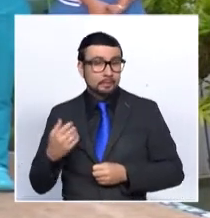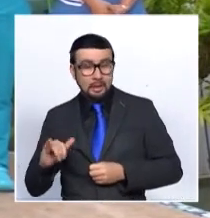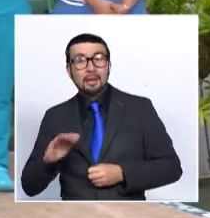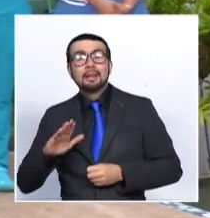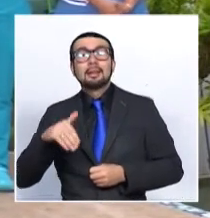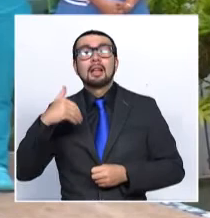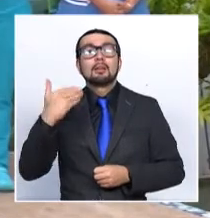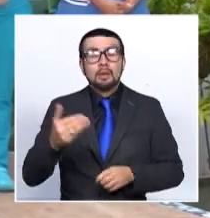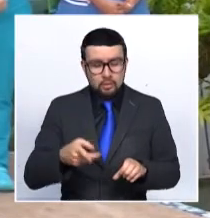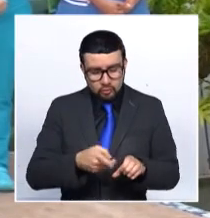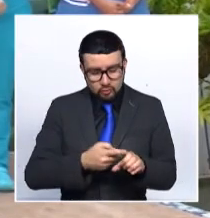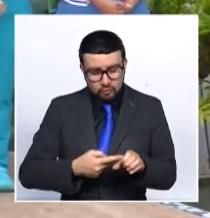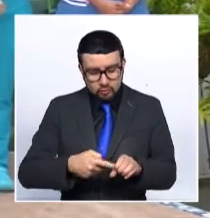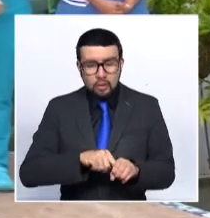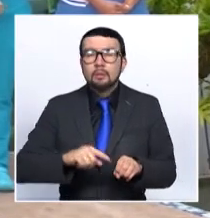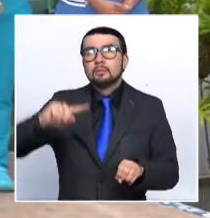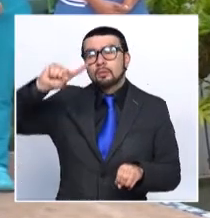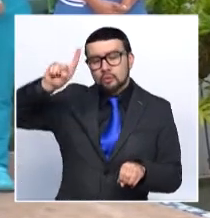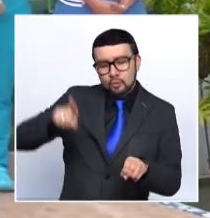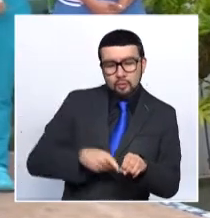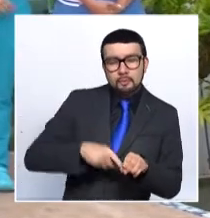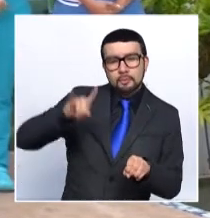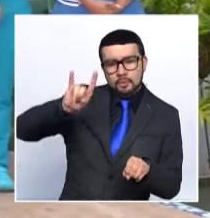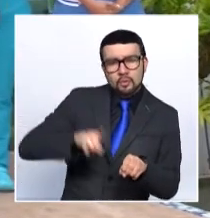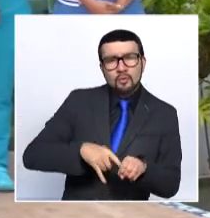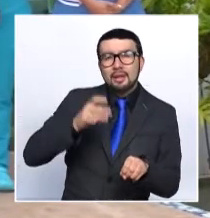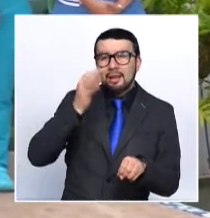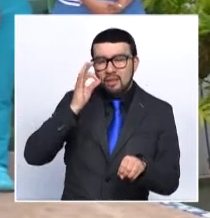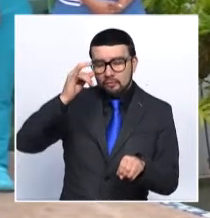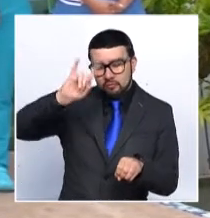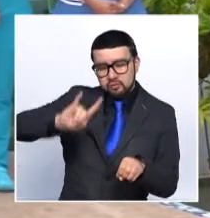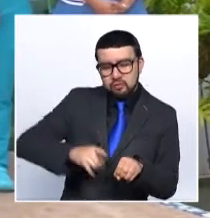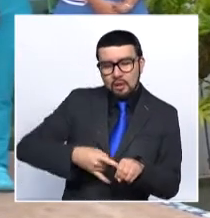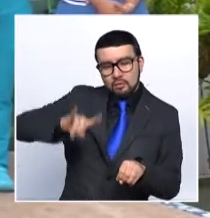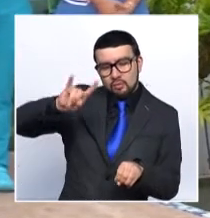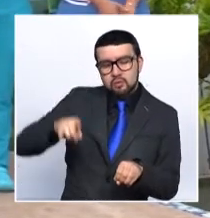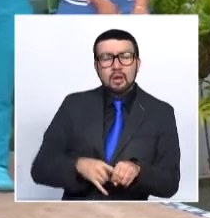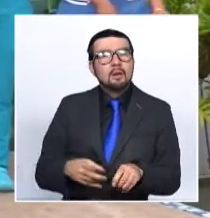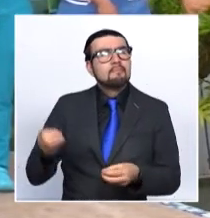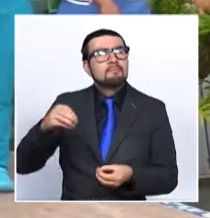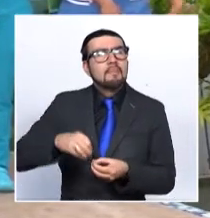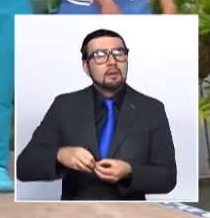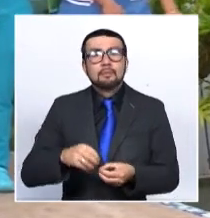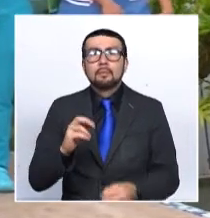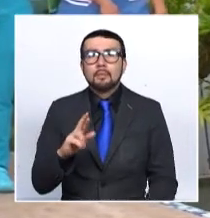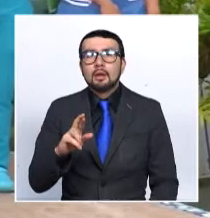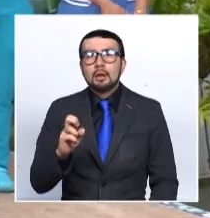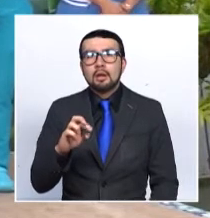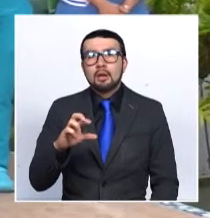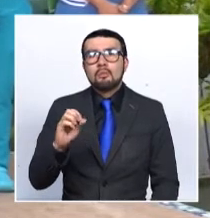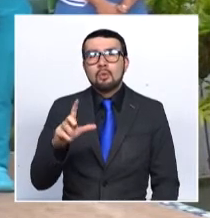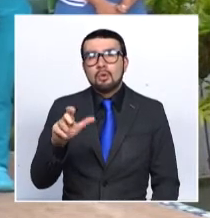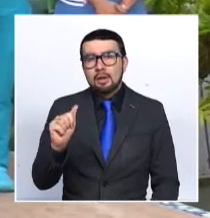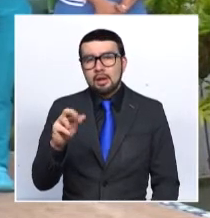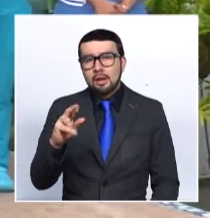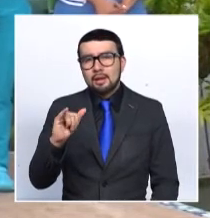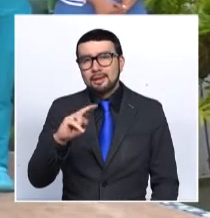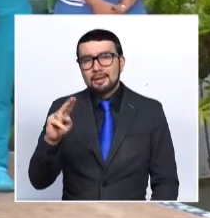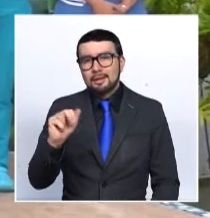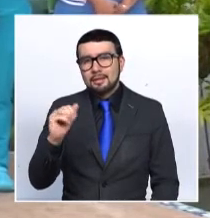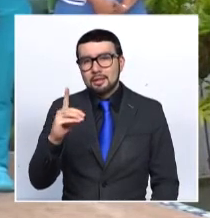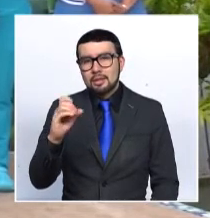rectal de café orgánico recién preparado con un medicamento que se llama repolarizador magnético celular,